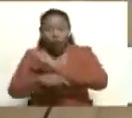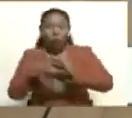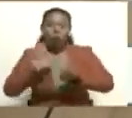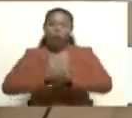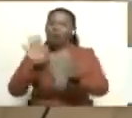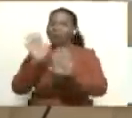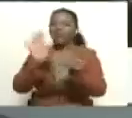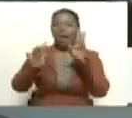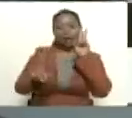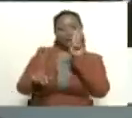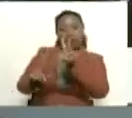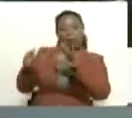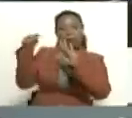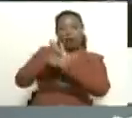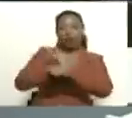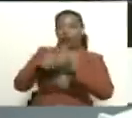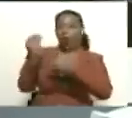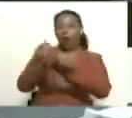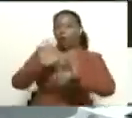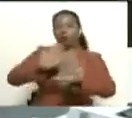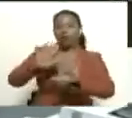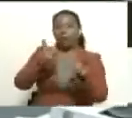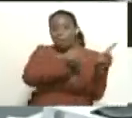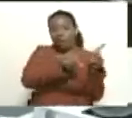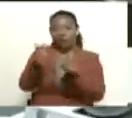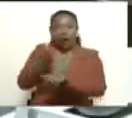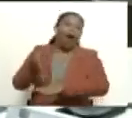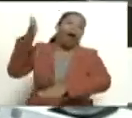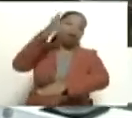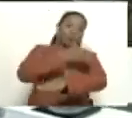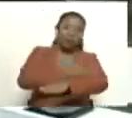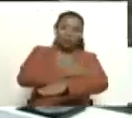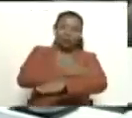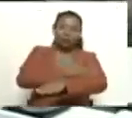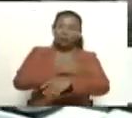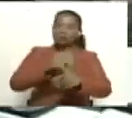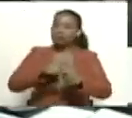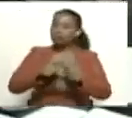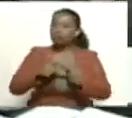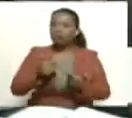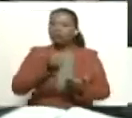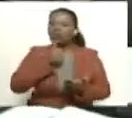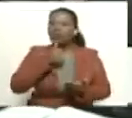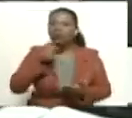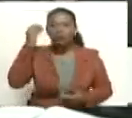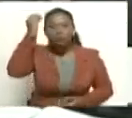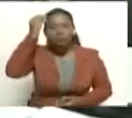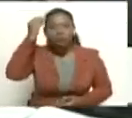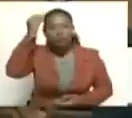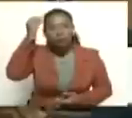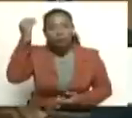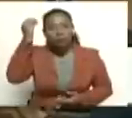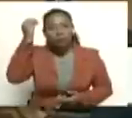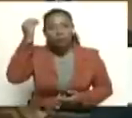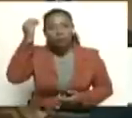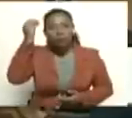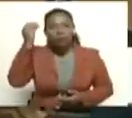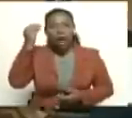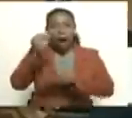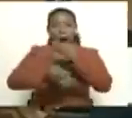inocencia. Uno presume la inocencia. Entonces, quien considera que alguien cometió un